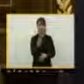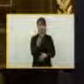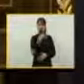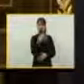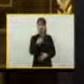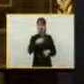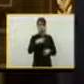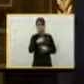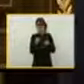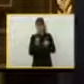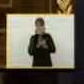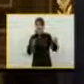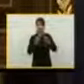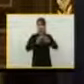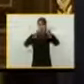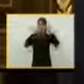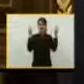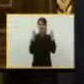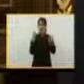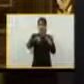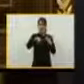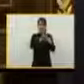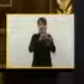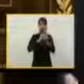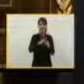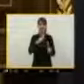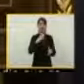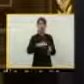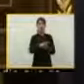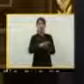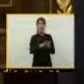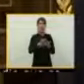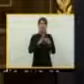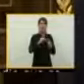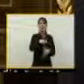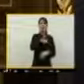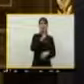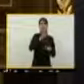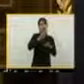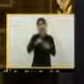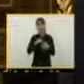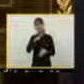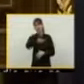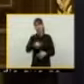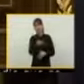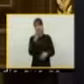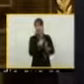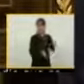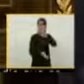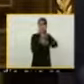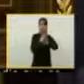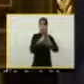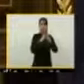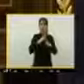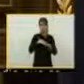que lo de Cataluña no entraba, que el referéndum no. Eso lo hizo él, que no lo hizo nosotros. Por tanto, tenemos derecho a creerle algo, ¿verdad? Y esa parte se la